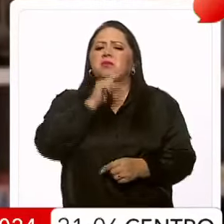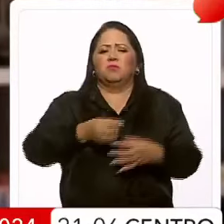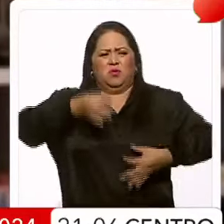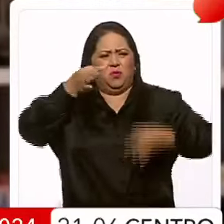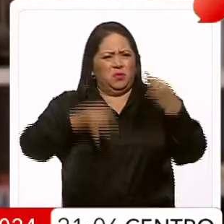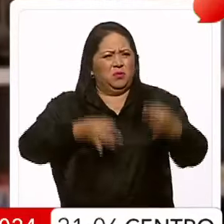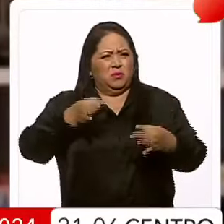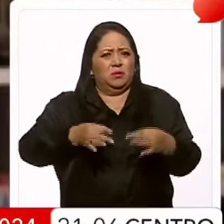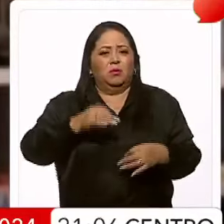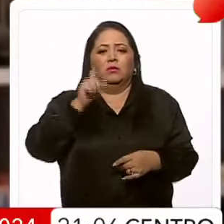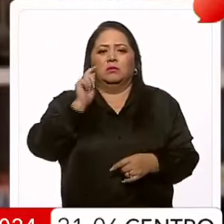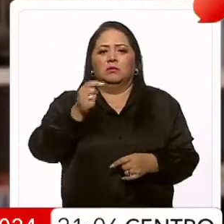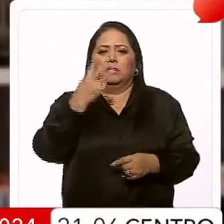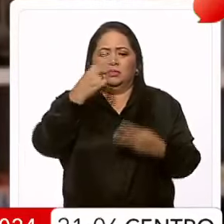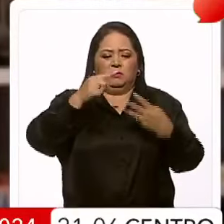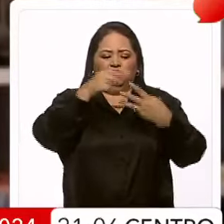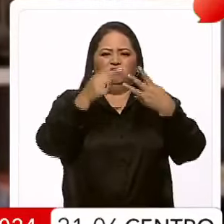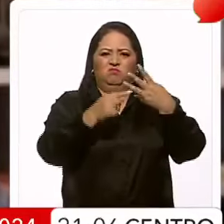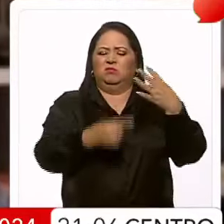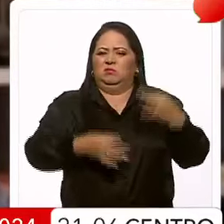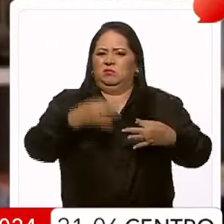tribunal, no era un juez, eran 3 magistrados, eh,